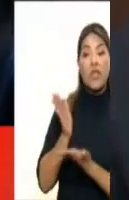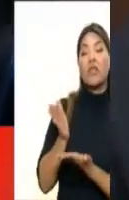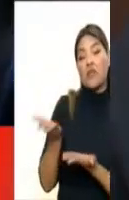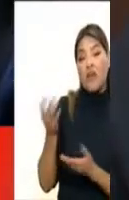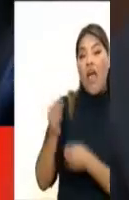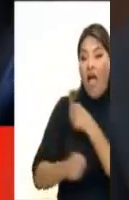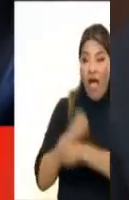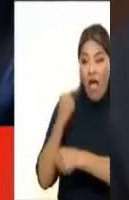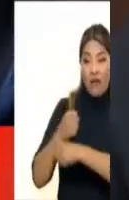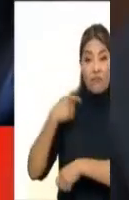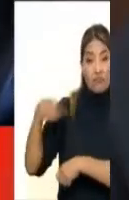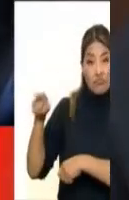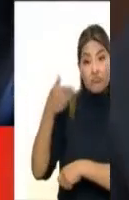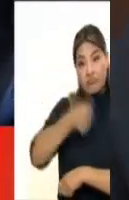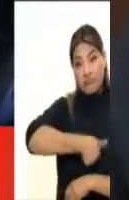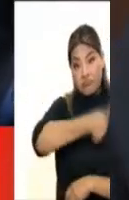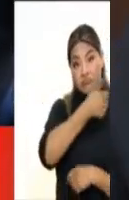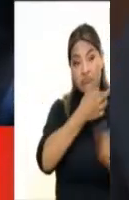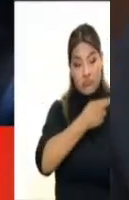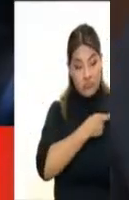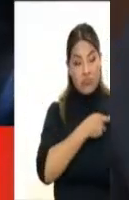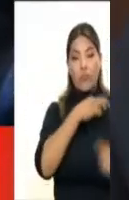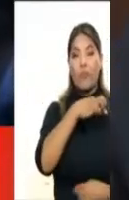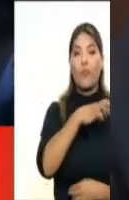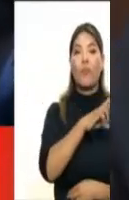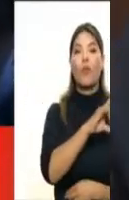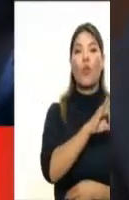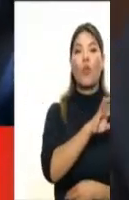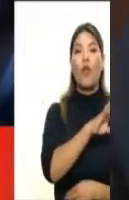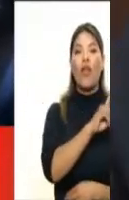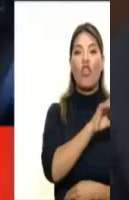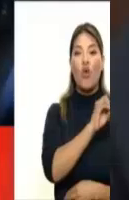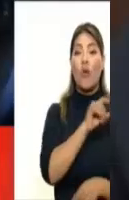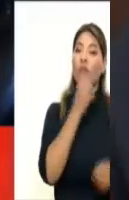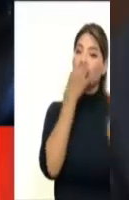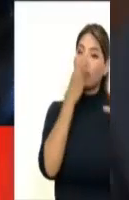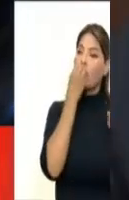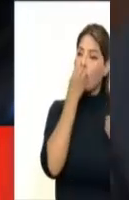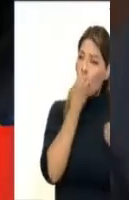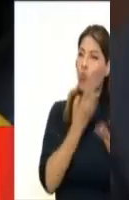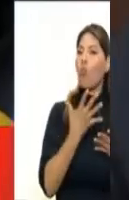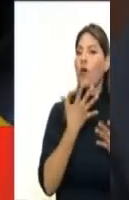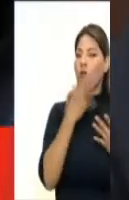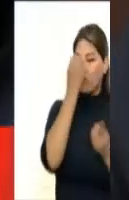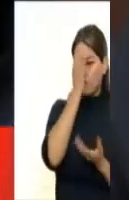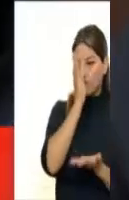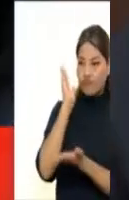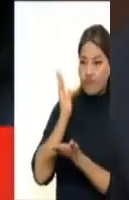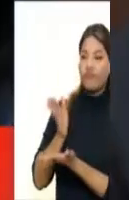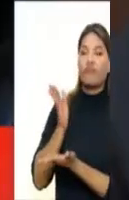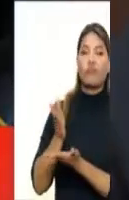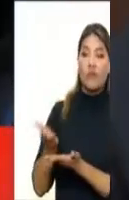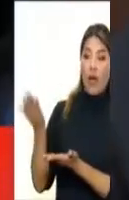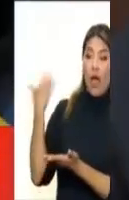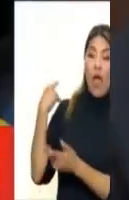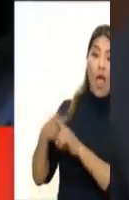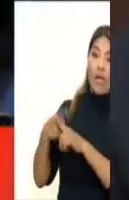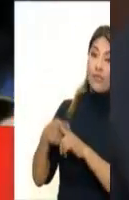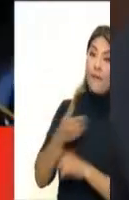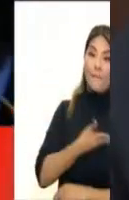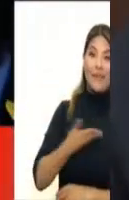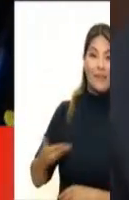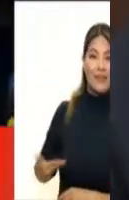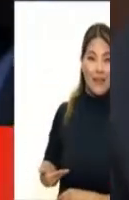lo ha indicado la procuradora ad hoc, es una sentencia histórica, es una sentencia contra un expresidente de la